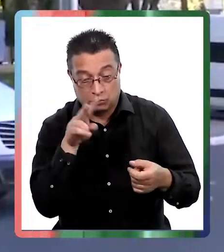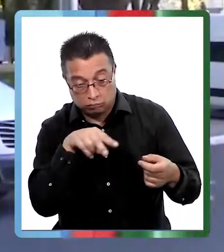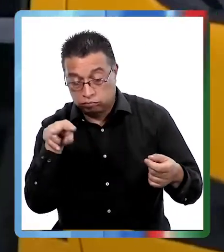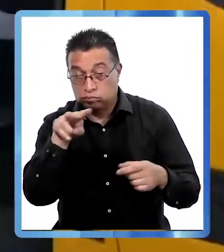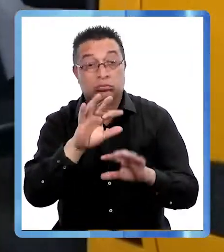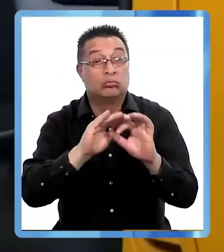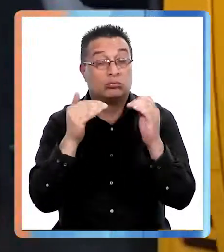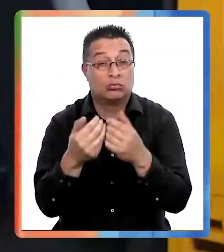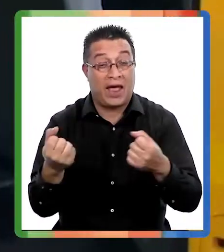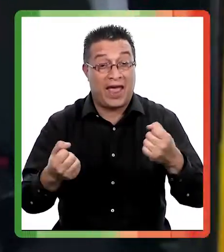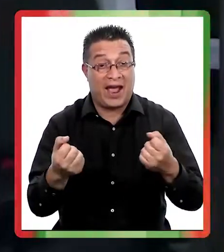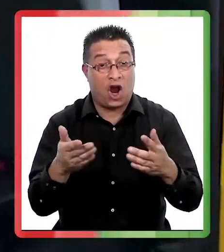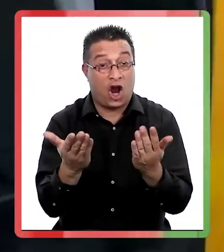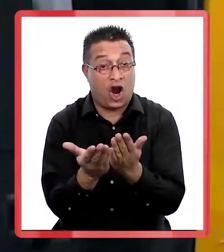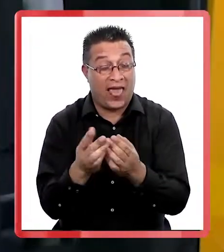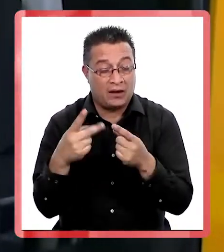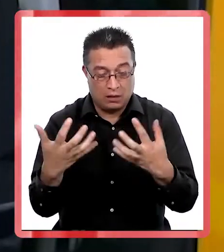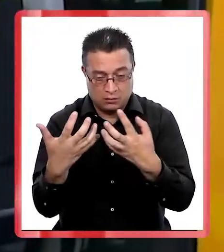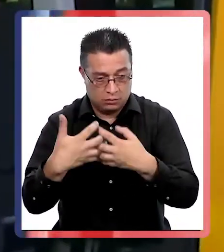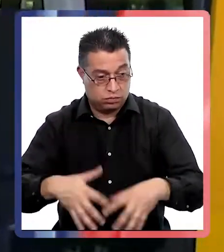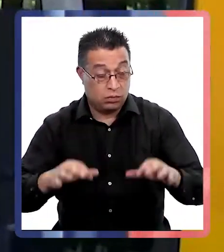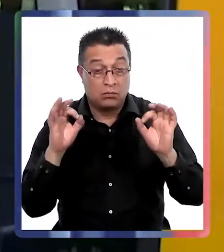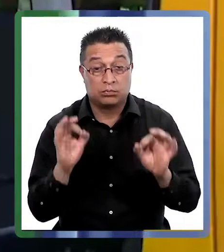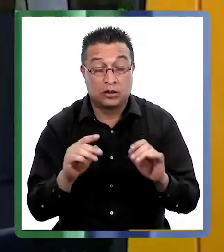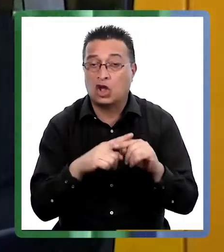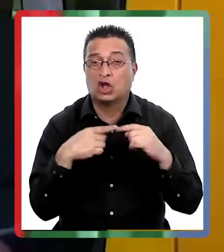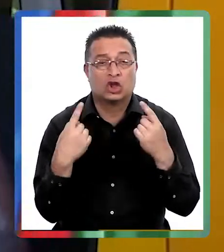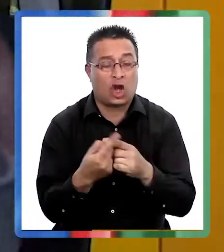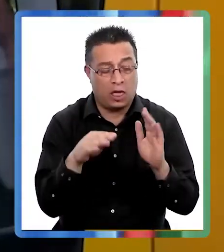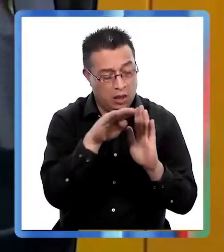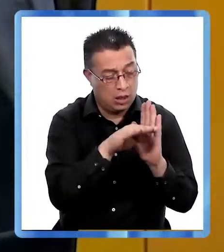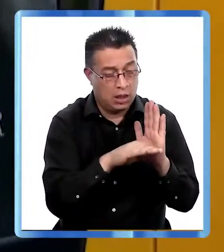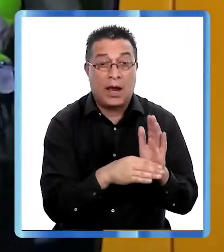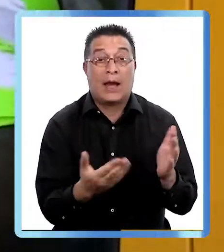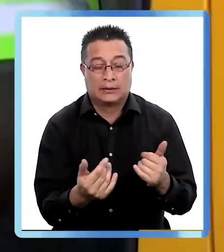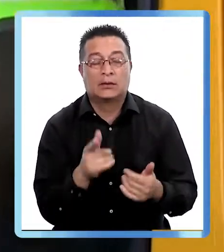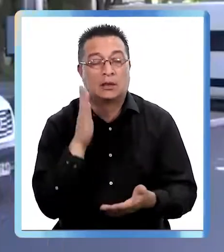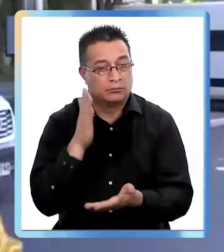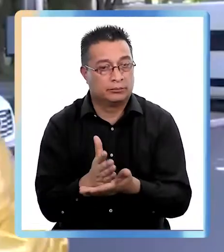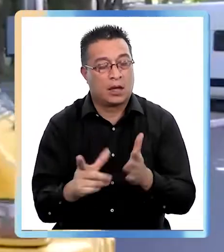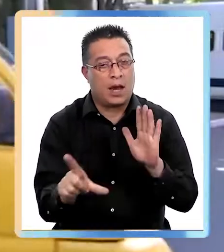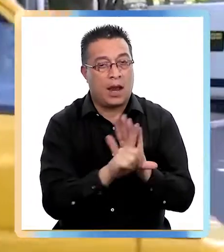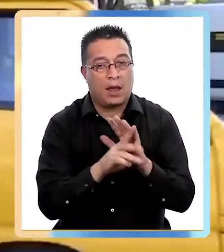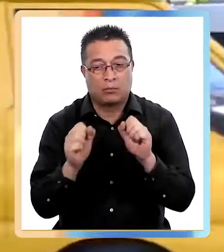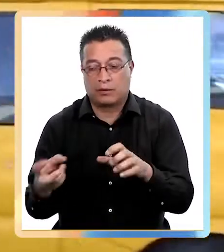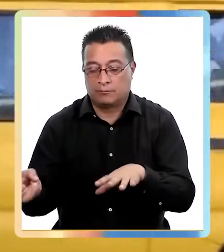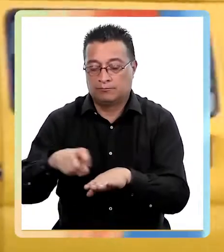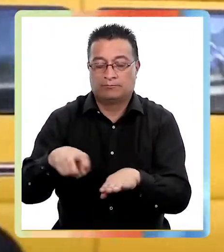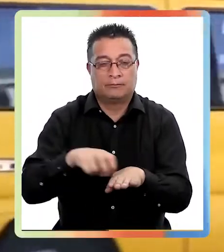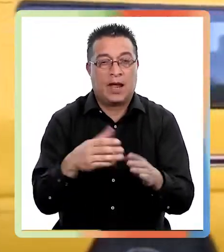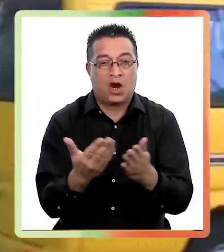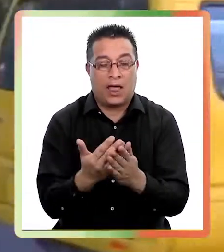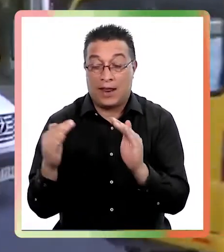que realizan el transporte escolar tengan las condiciones mecánicas y cuenten con todos los requerimientos necesarios que establece la ley para el traslado